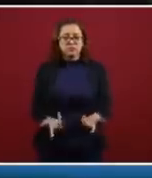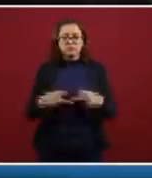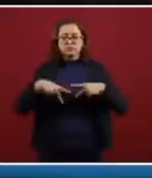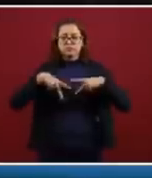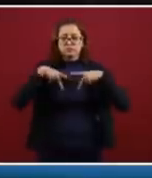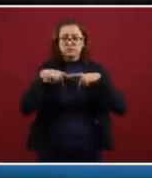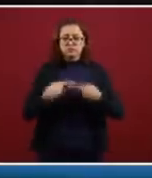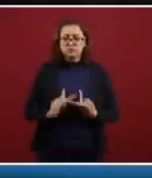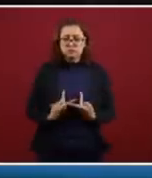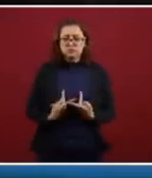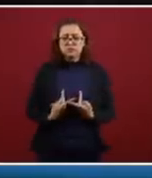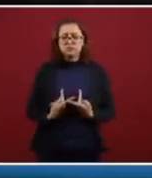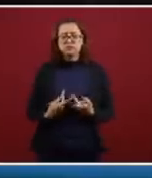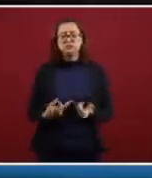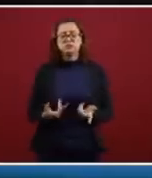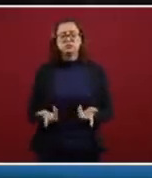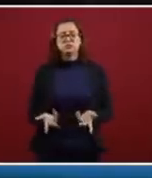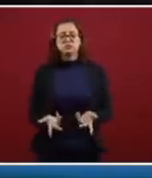débil,